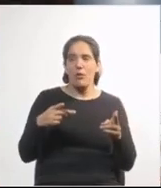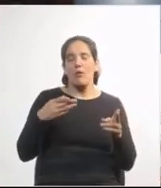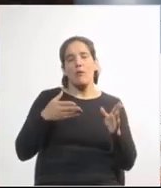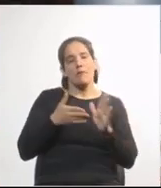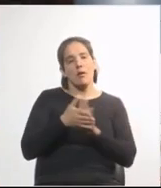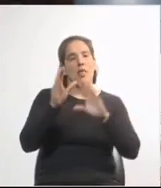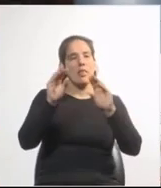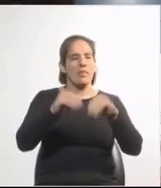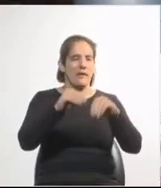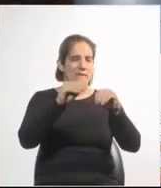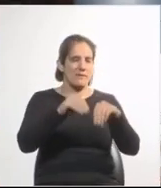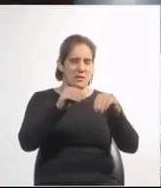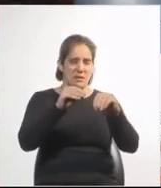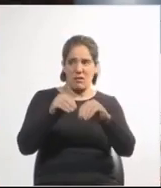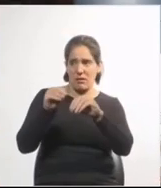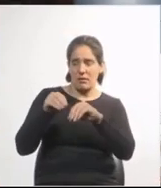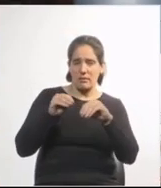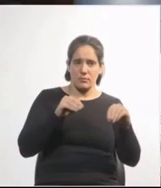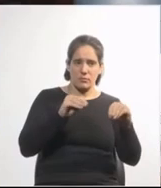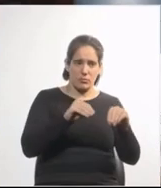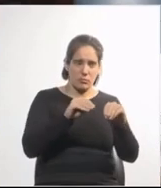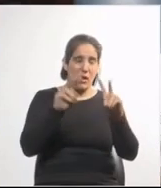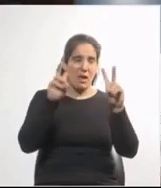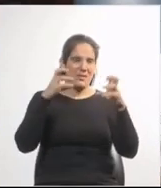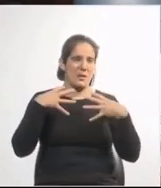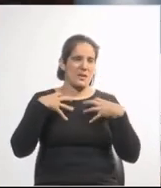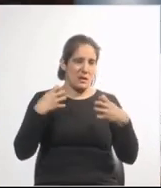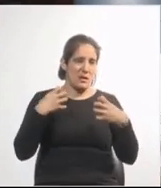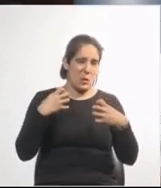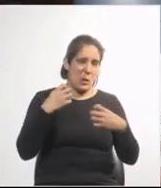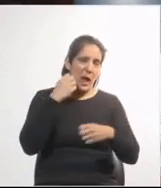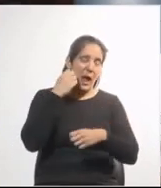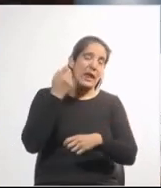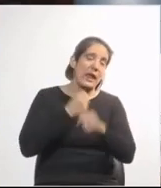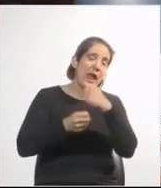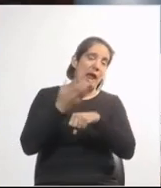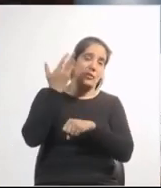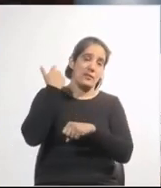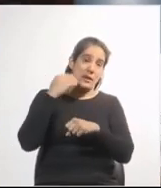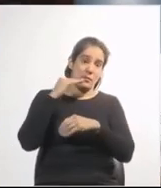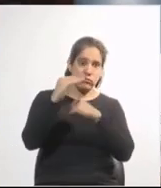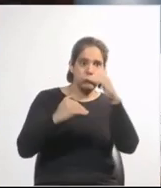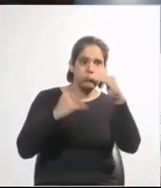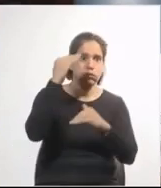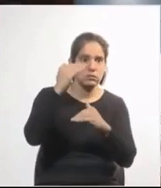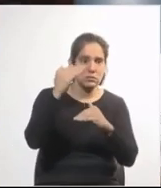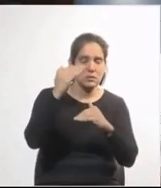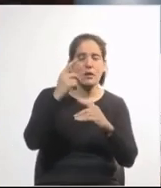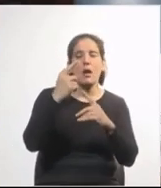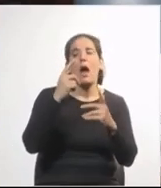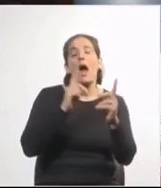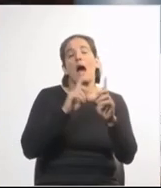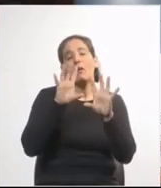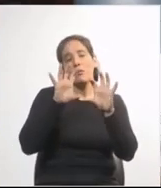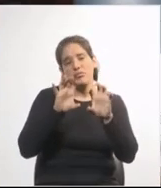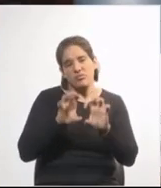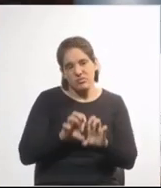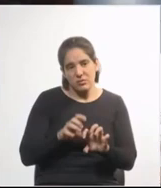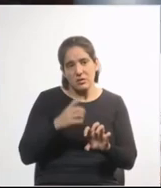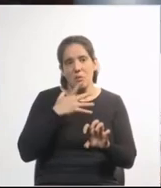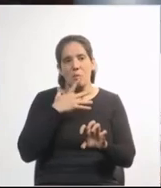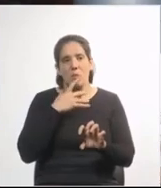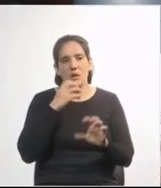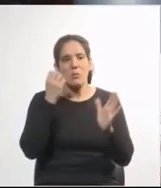debilitar políticas de prevención de la salud en las que el país había avanzado en años anteriores. Algunas lamentablemente han prosperado, como los cambios